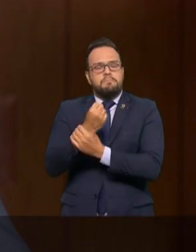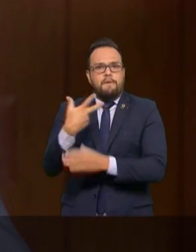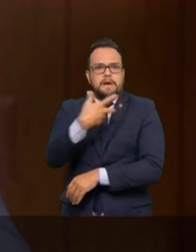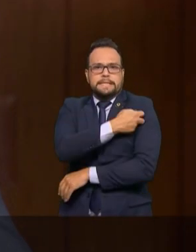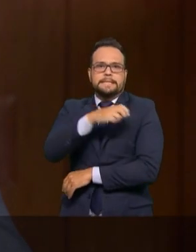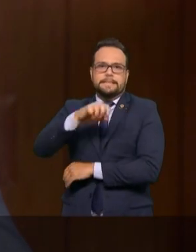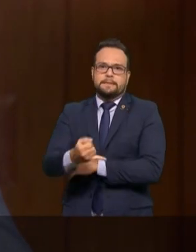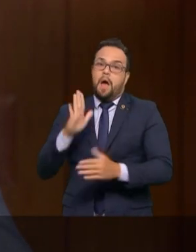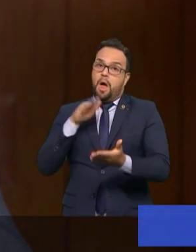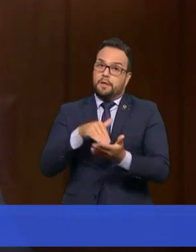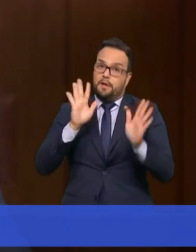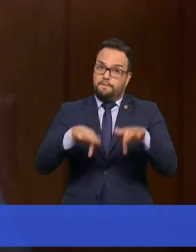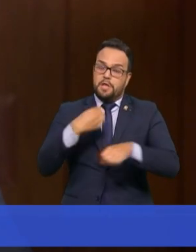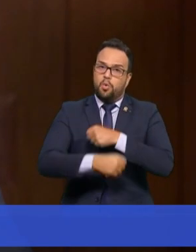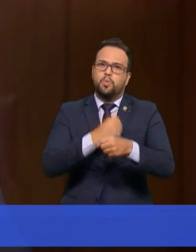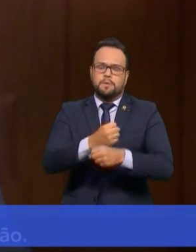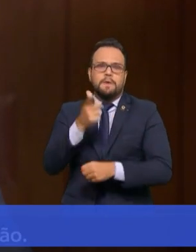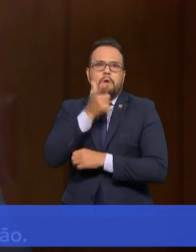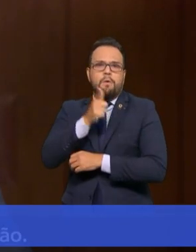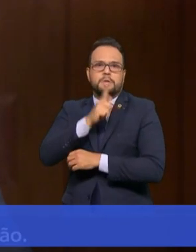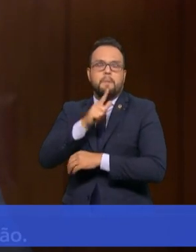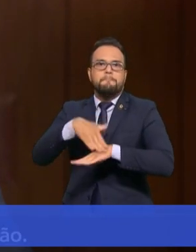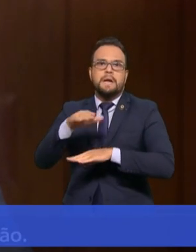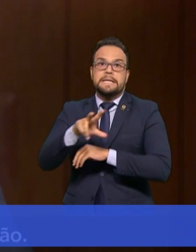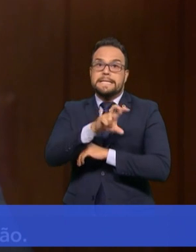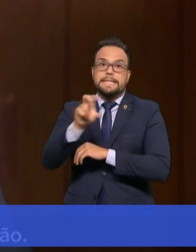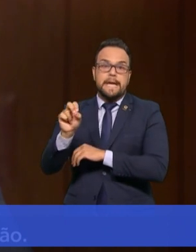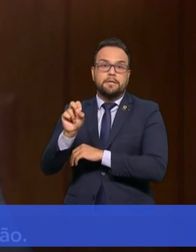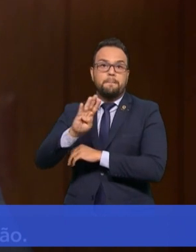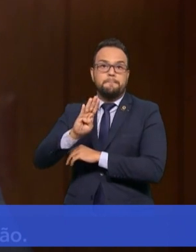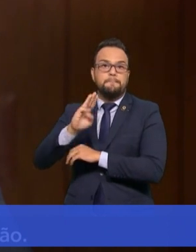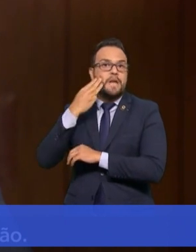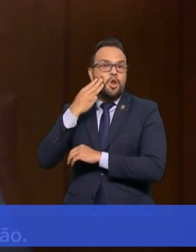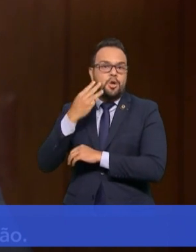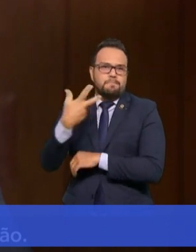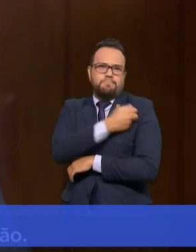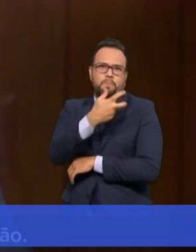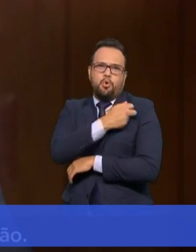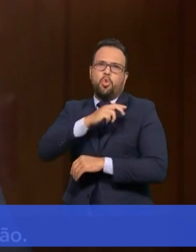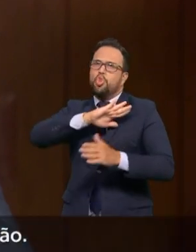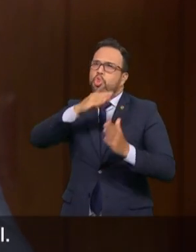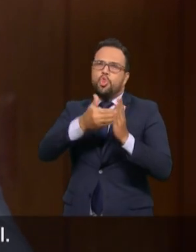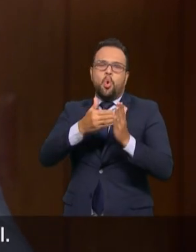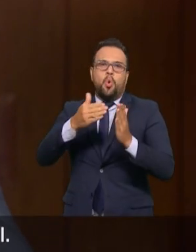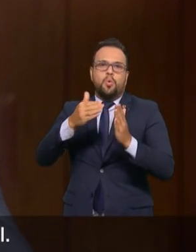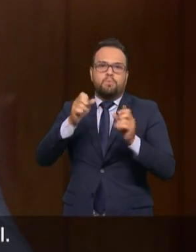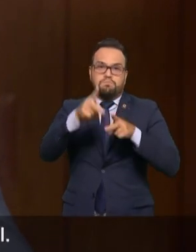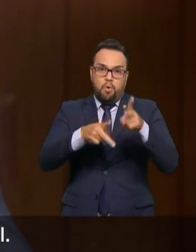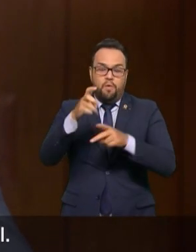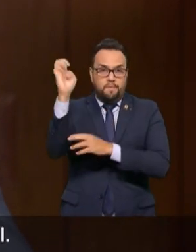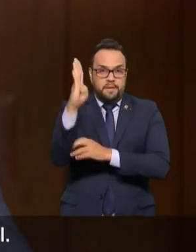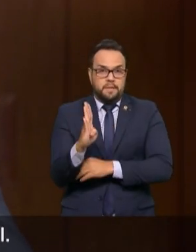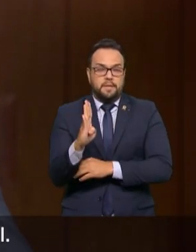a finales de año estaremos alcanzando más de 500 millones de dosis para vacunar a toda la población muy pronto retomaremos